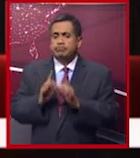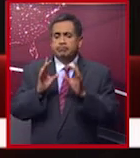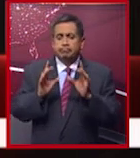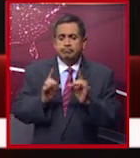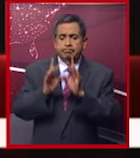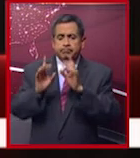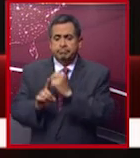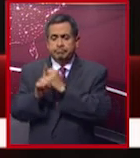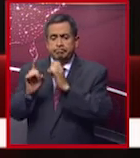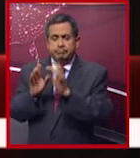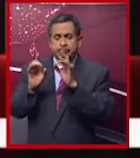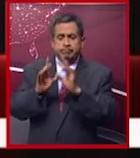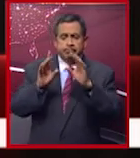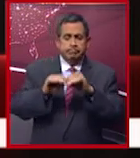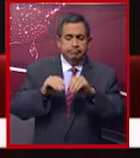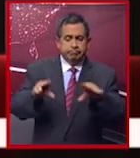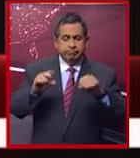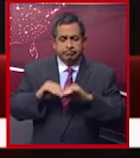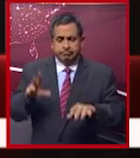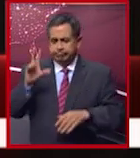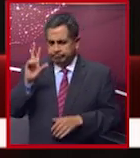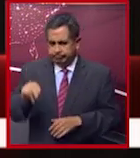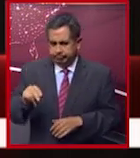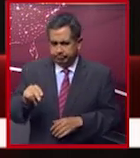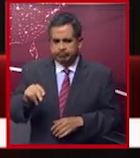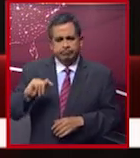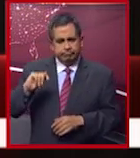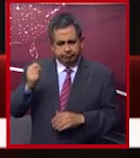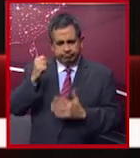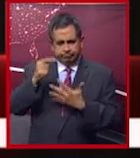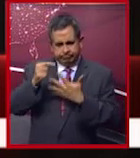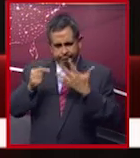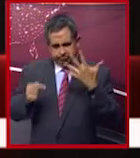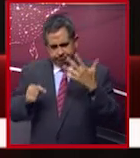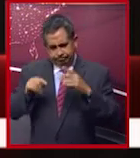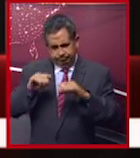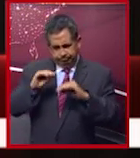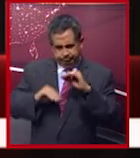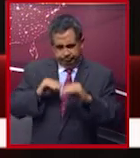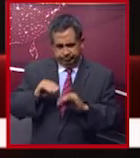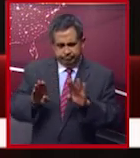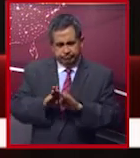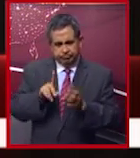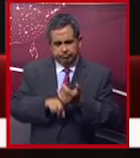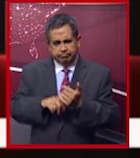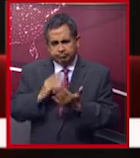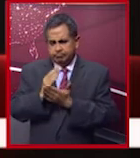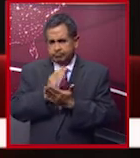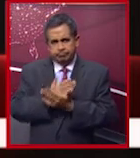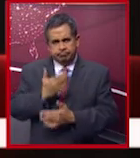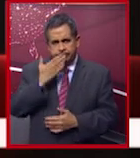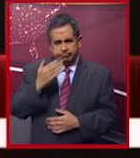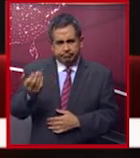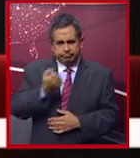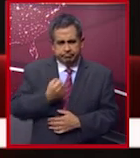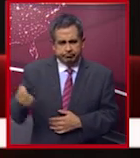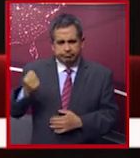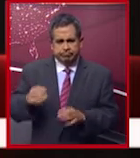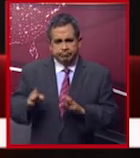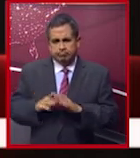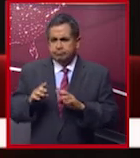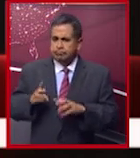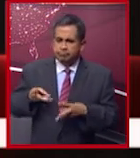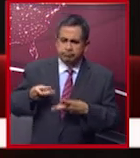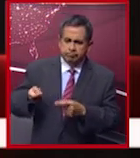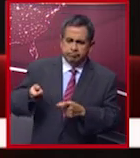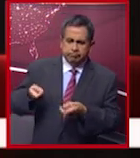y asume con toda claridad criterios técnicos. Estamos exigiendo con ello eficiencia y eficacia en el uso de